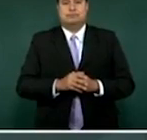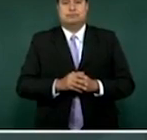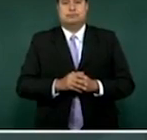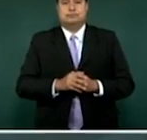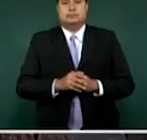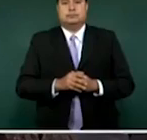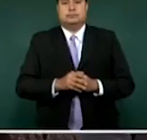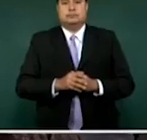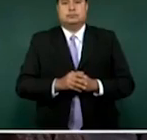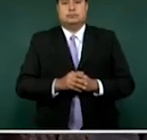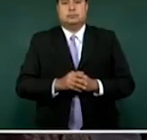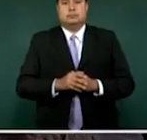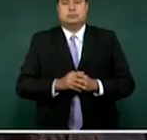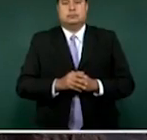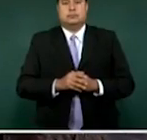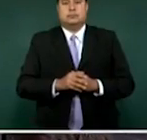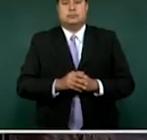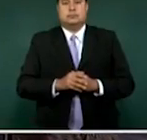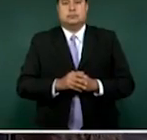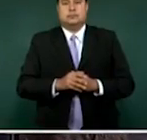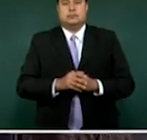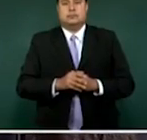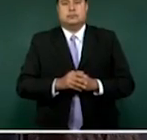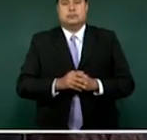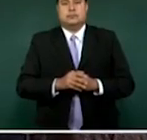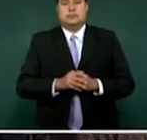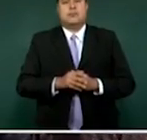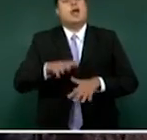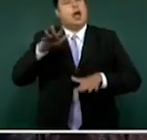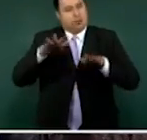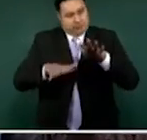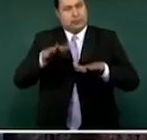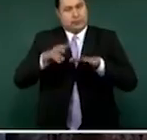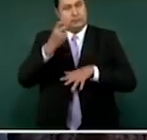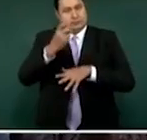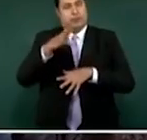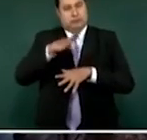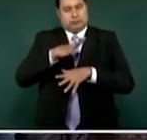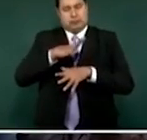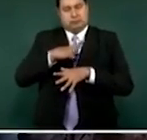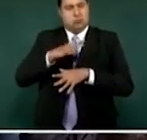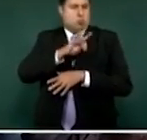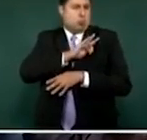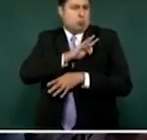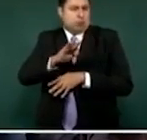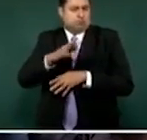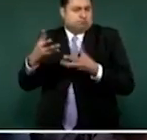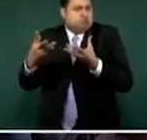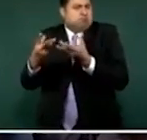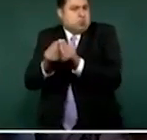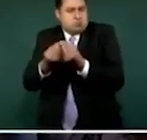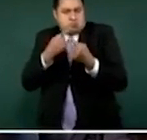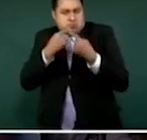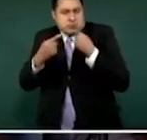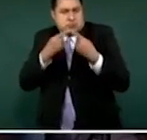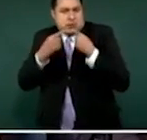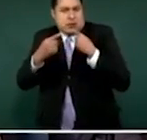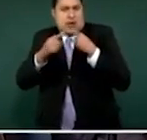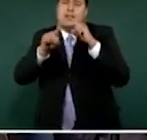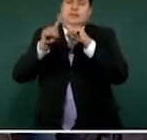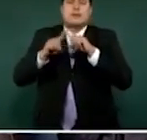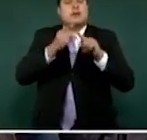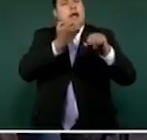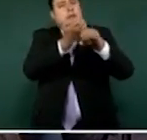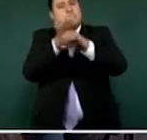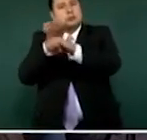cuando es posible, se llevan a cabo estas reuniones en las entidades